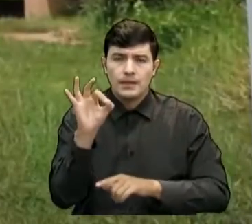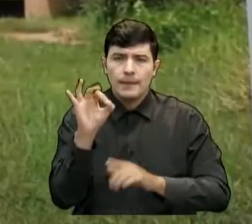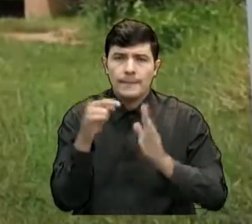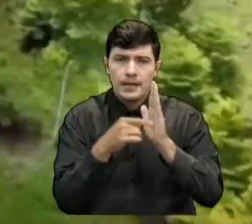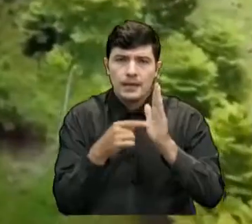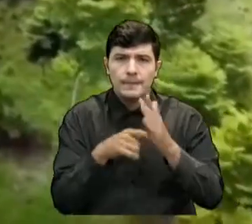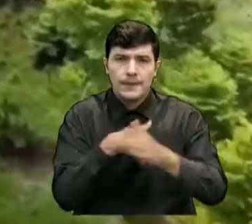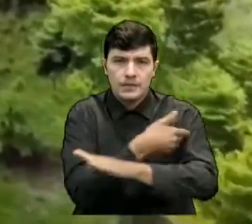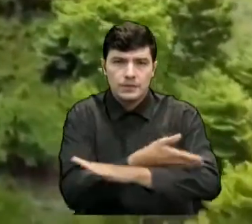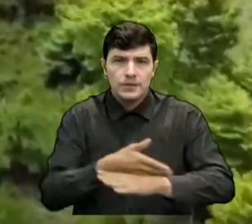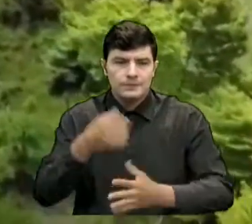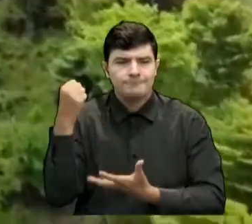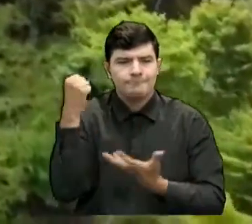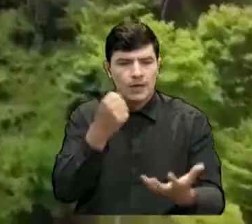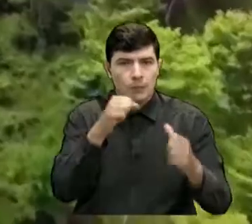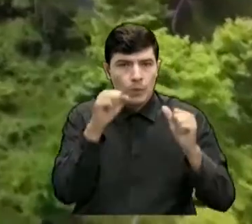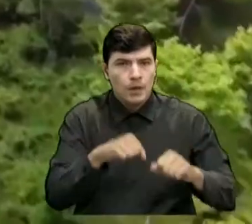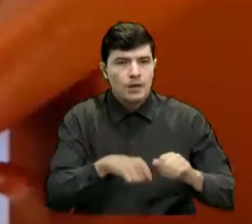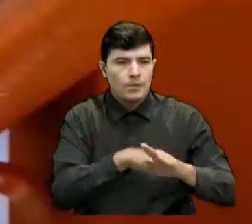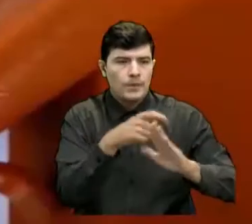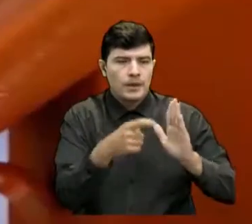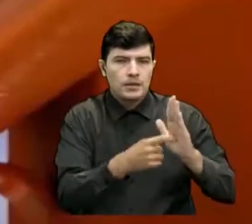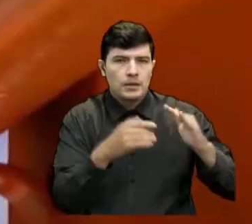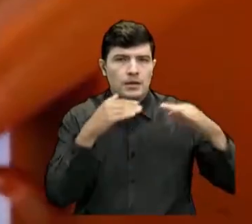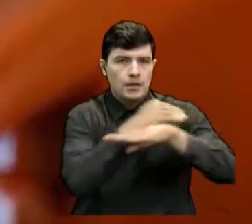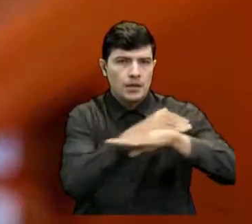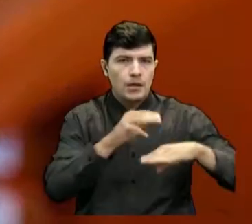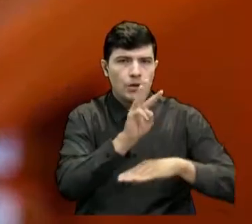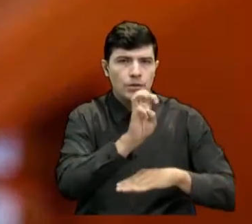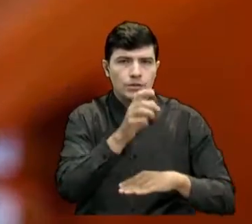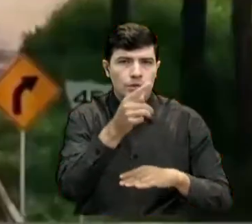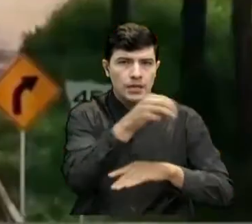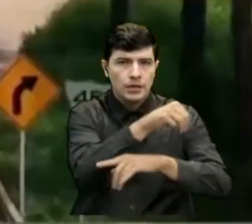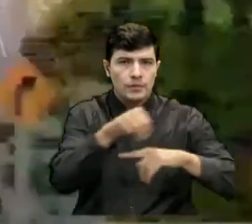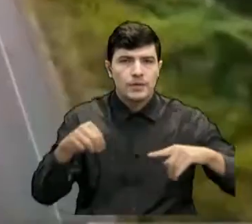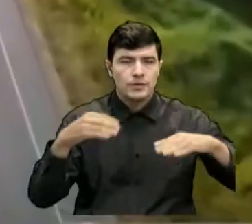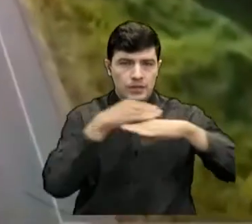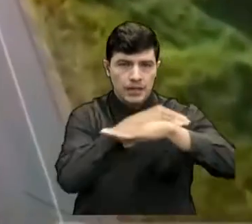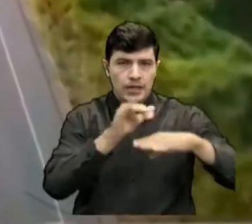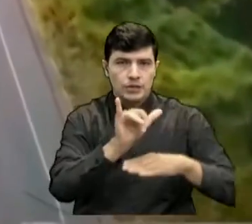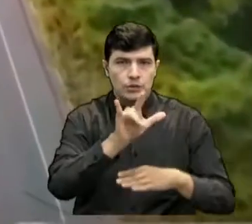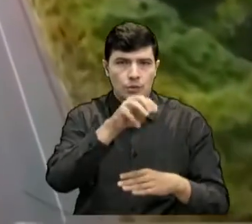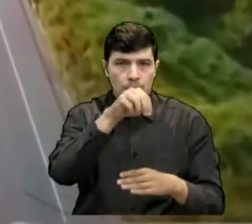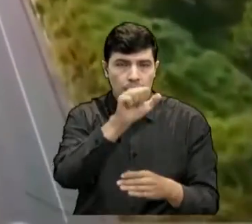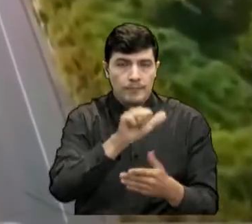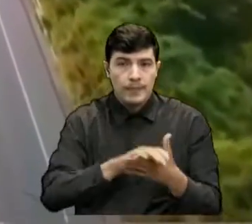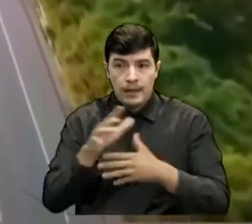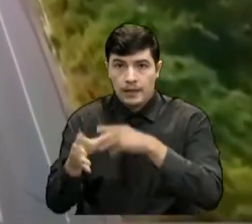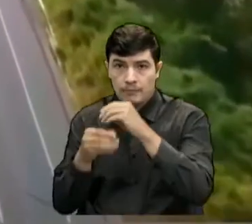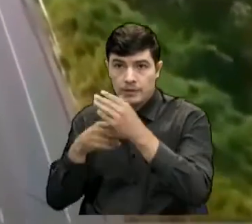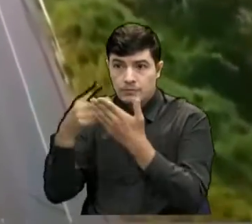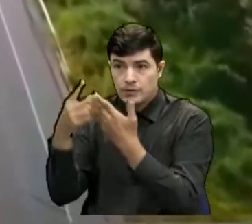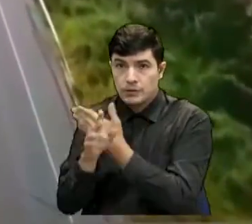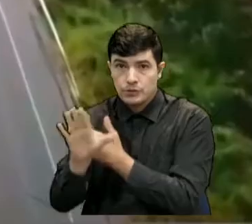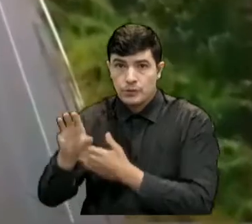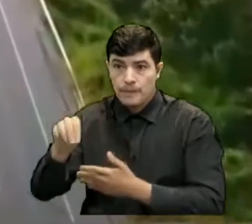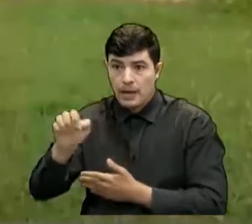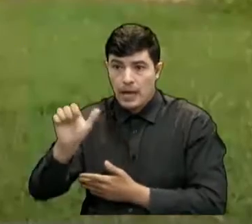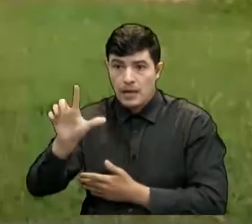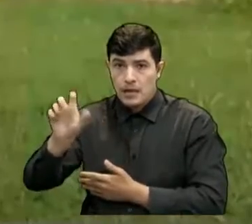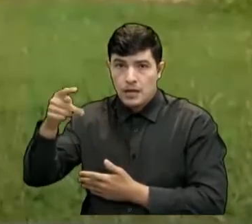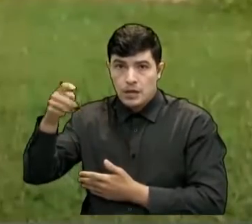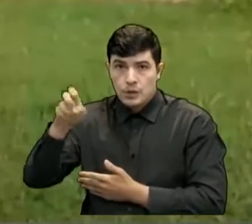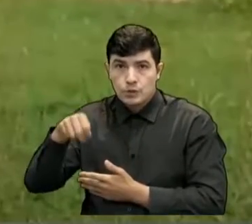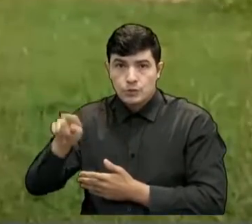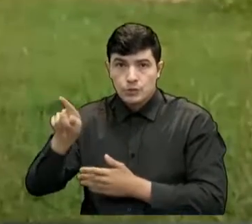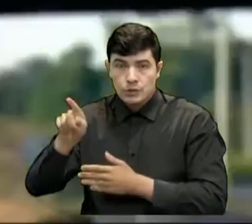para terminar los 8.6 kilómetros de la vía Yuma y el proyecto Distrito Malecón recibió total apoyo del presidente. Cuando